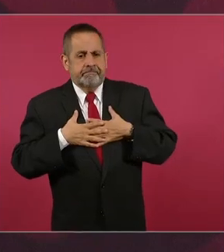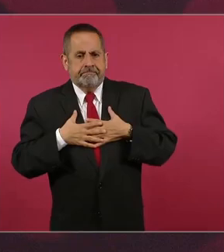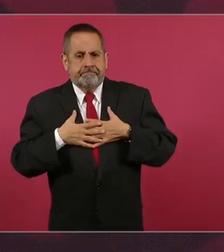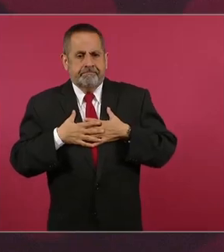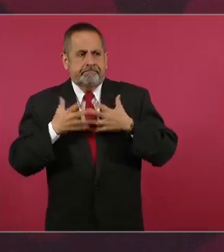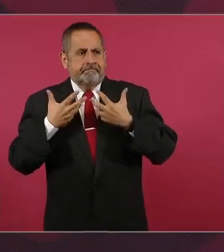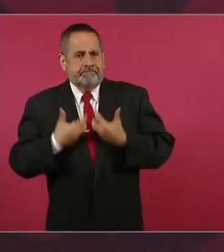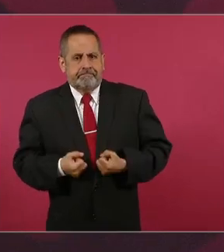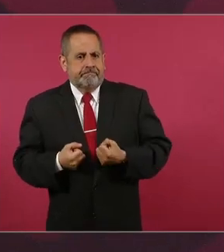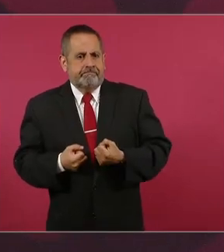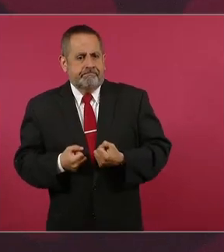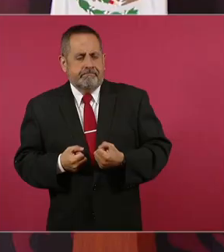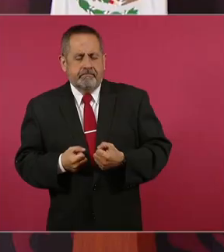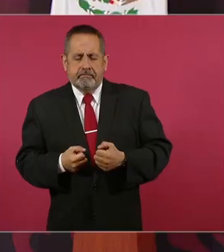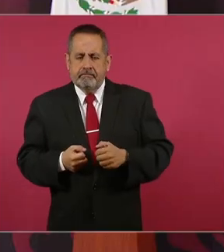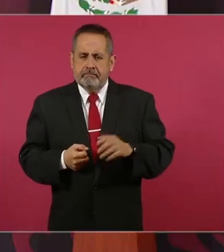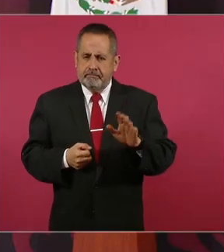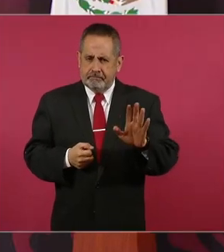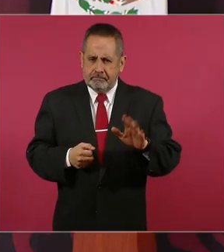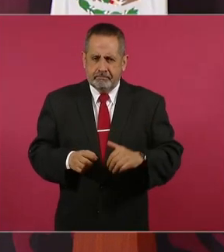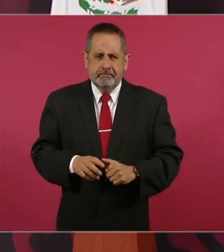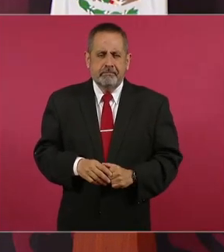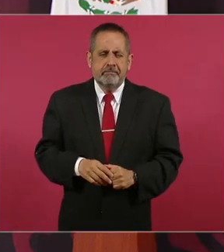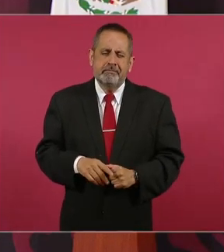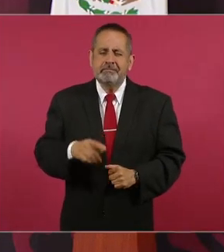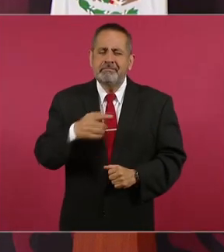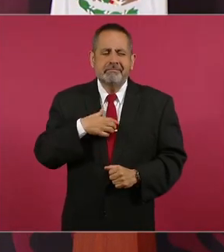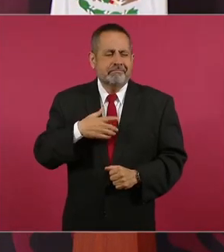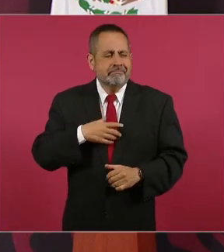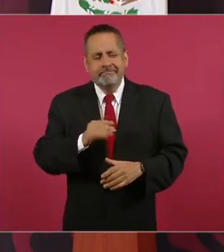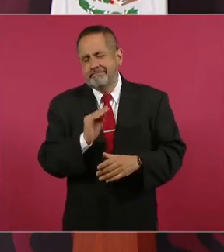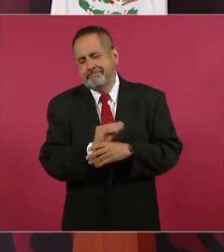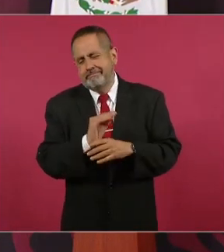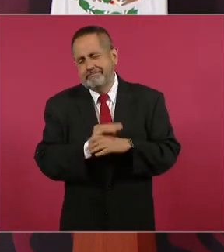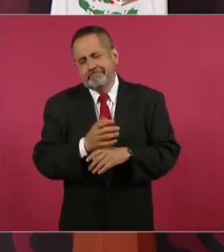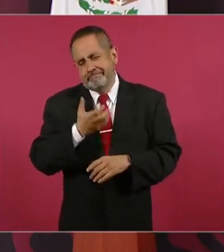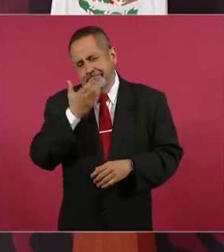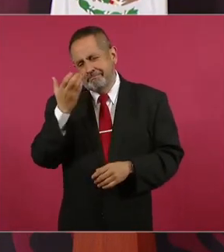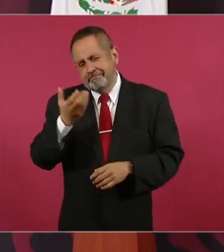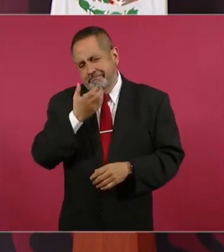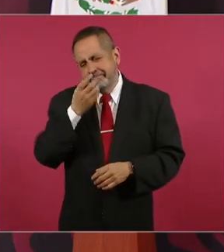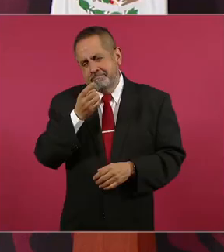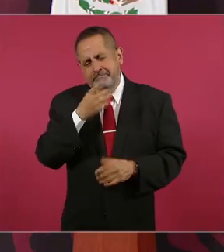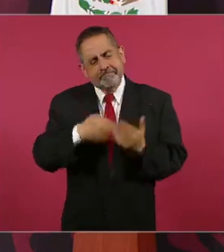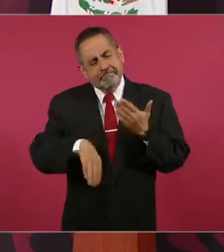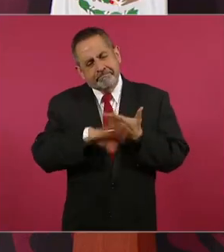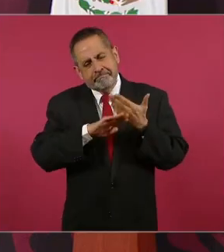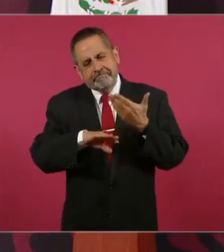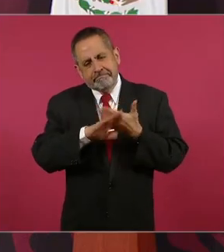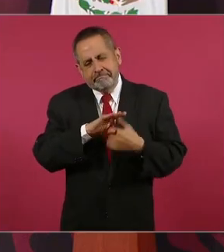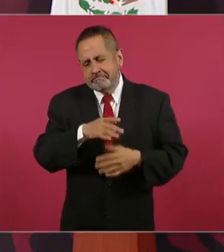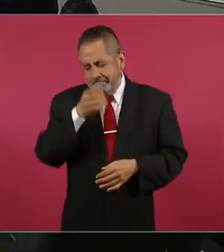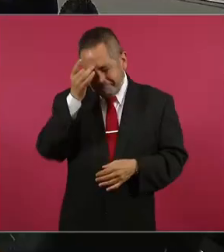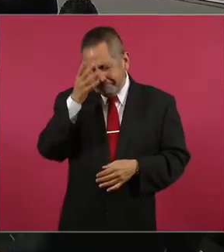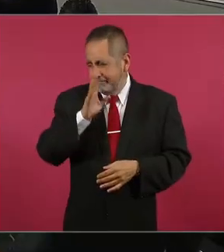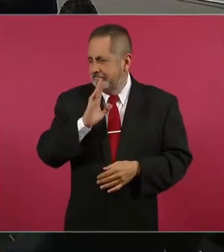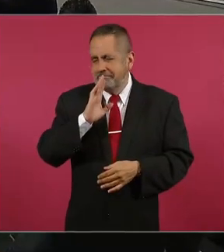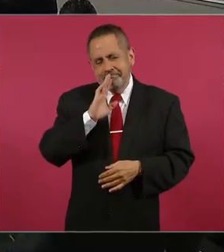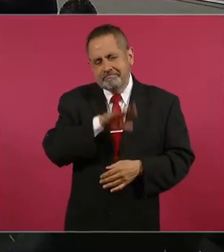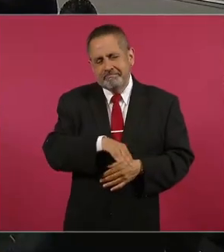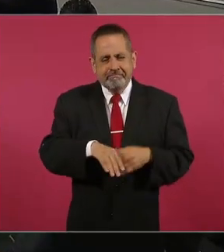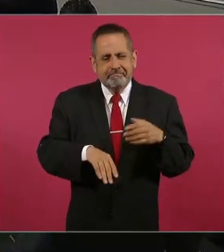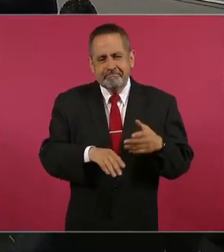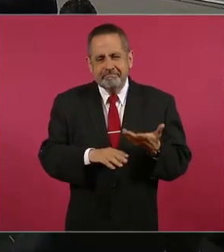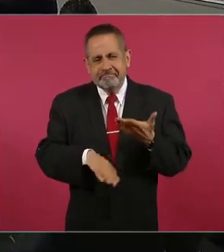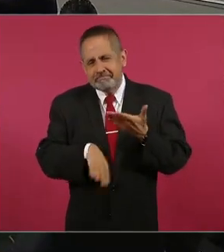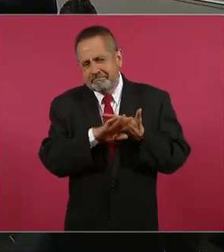Yo ya estoy más curtido porque pues ya llevo bastantes años enfrentándolos y he recibido